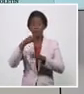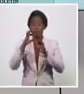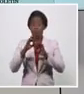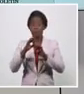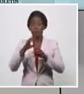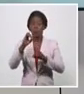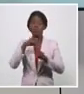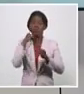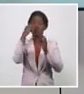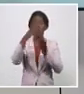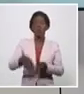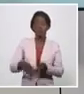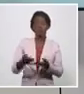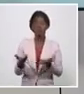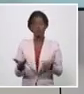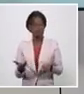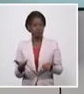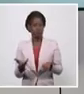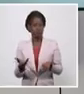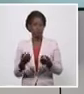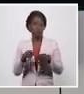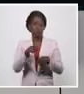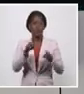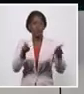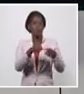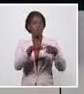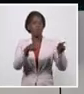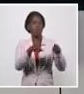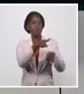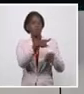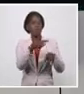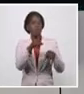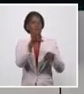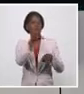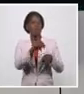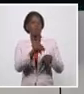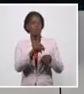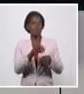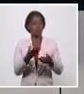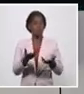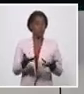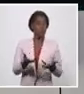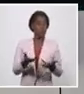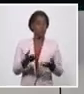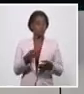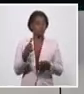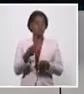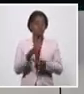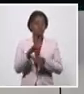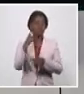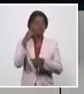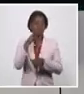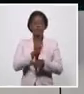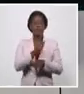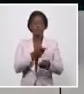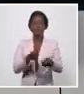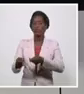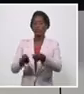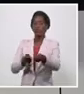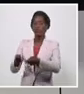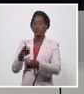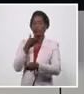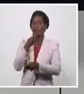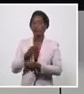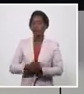video que se enarbola como el himno de la insurrección hoy apunta directamente al corazón de nuestra juventud, porque somos los